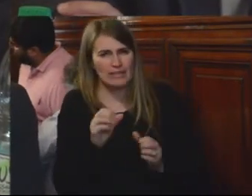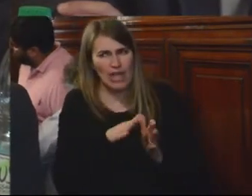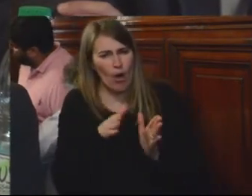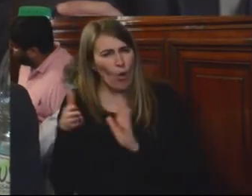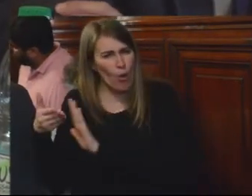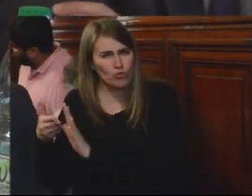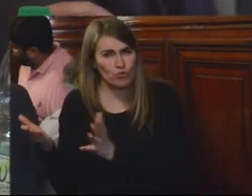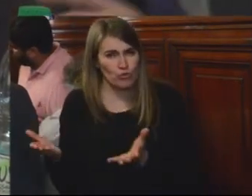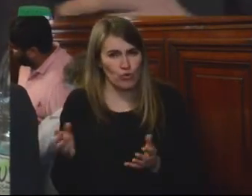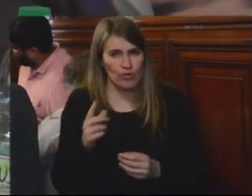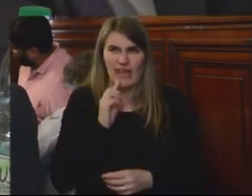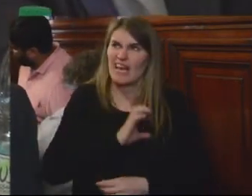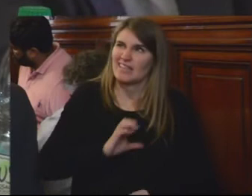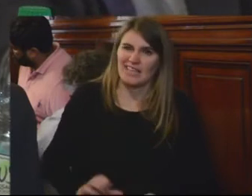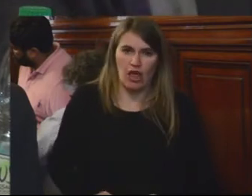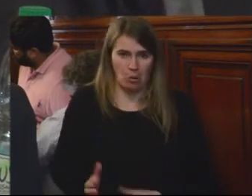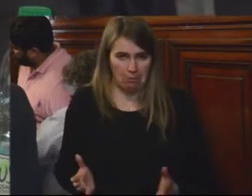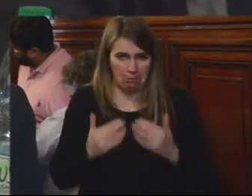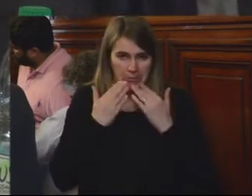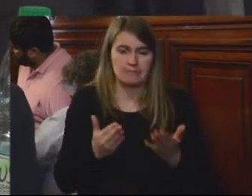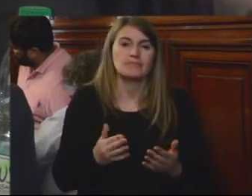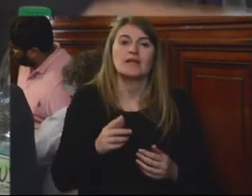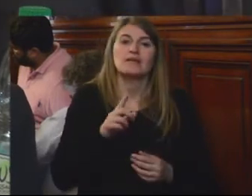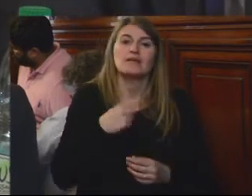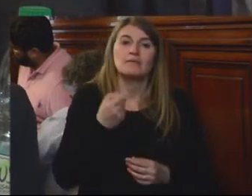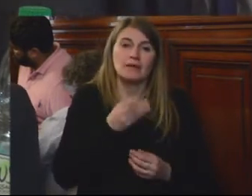instancia estatal y para terminar